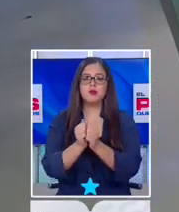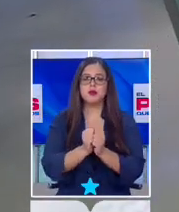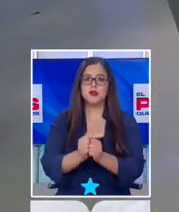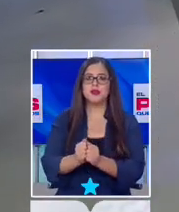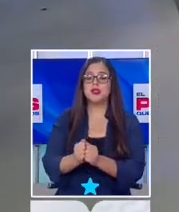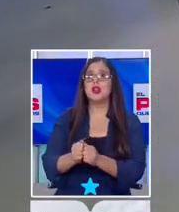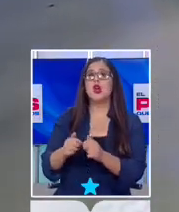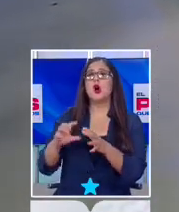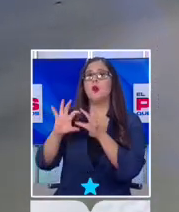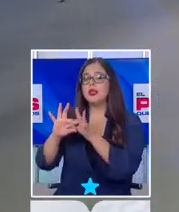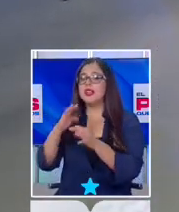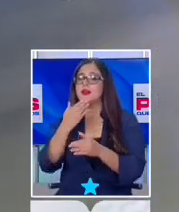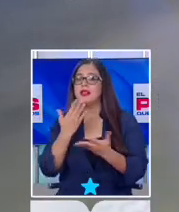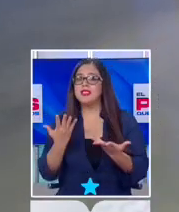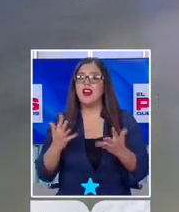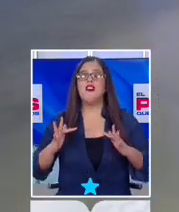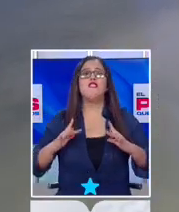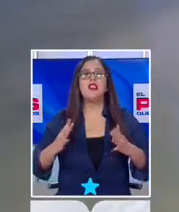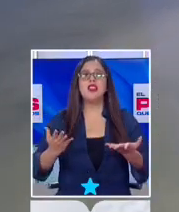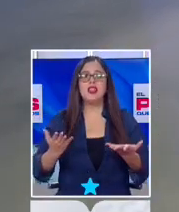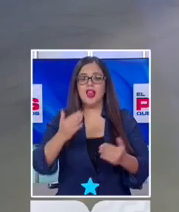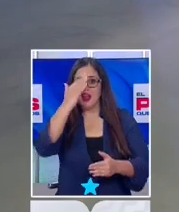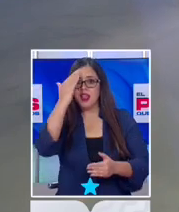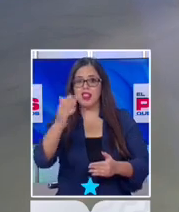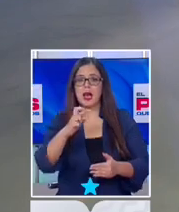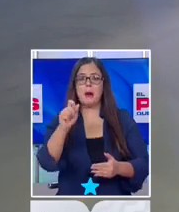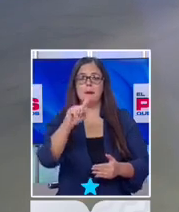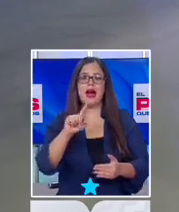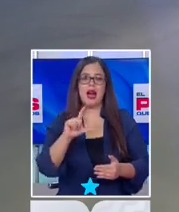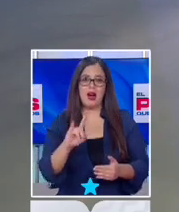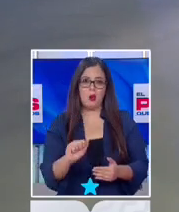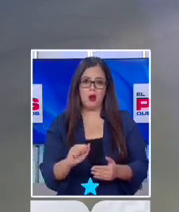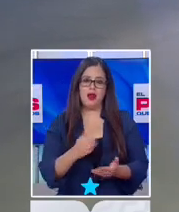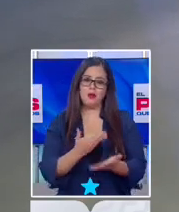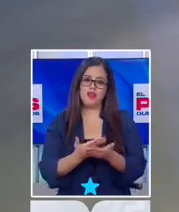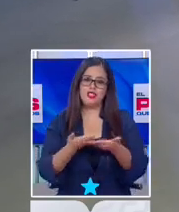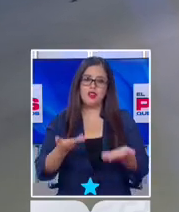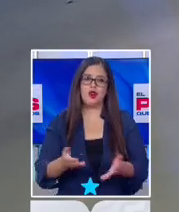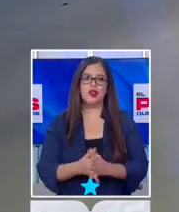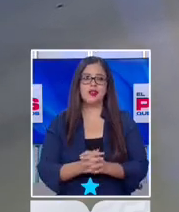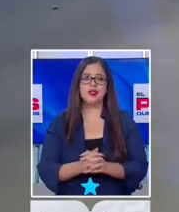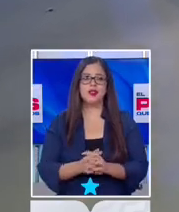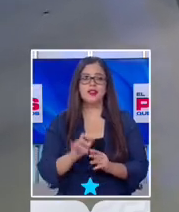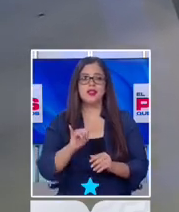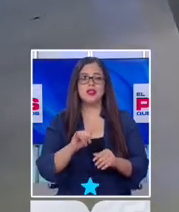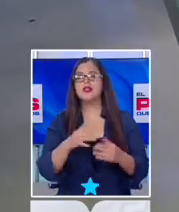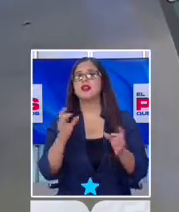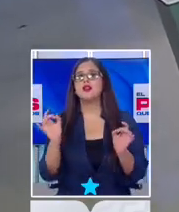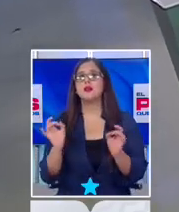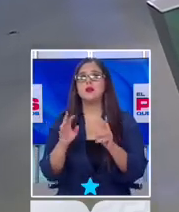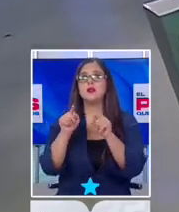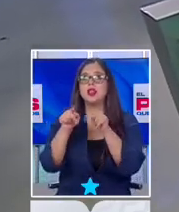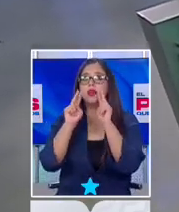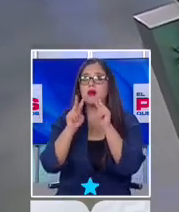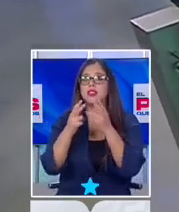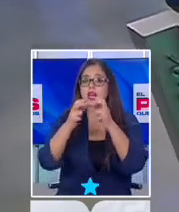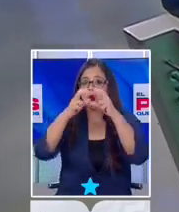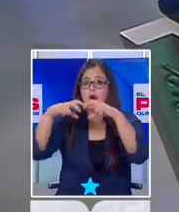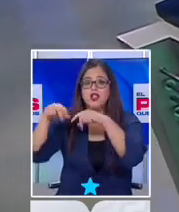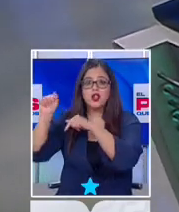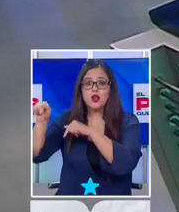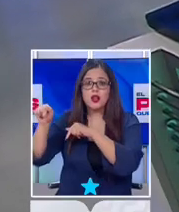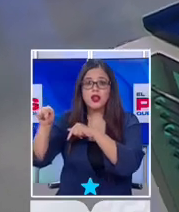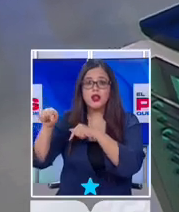feliz pascua de resurrección a los regionalistas y para aprovecharlo se pasarán huevitos durante la semana y en la convención